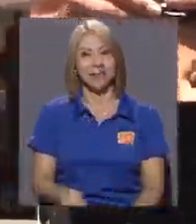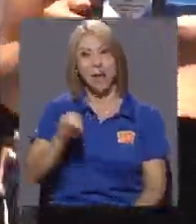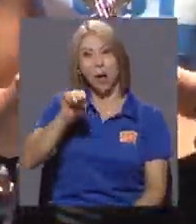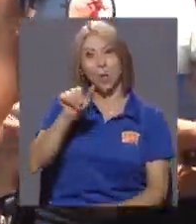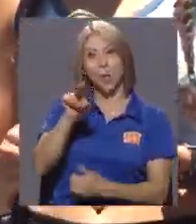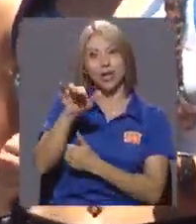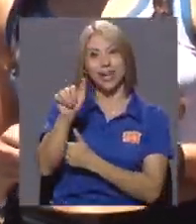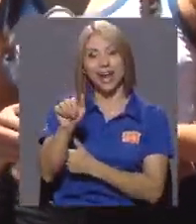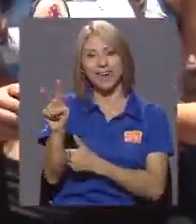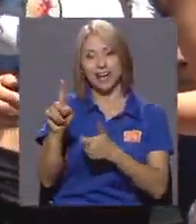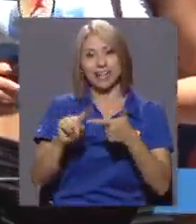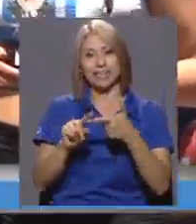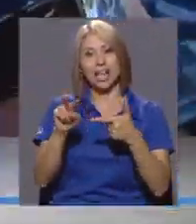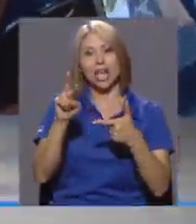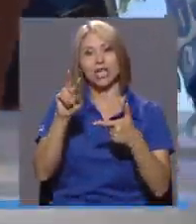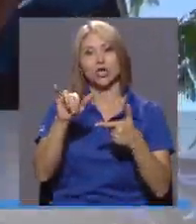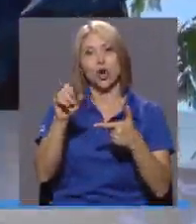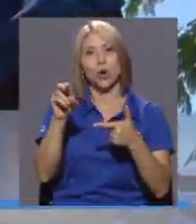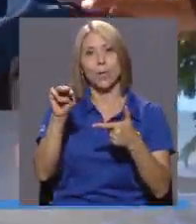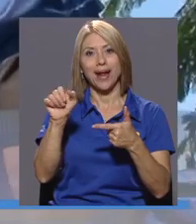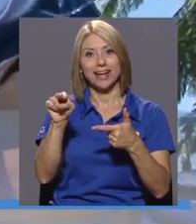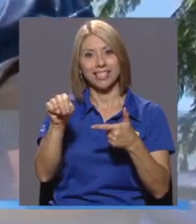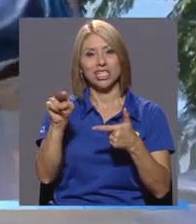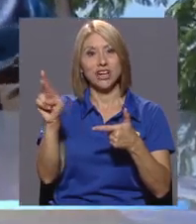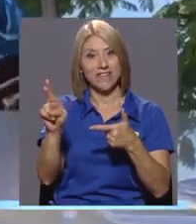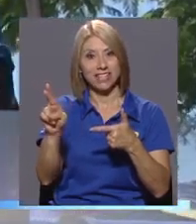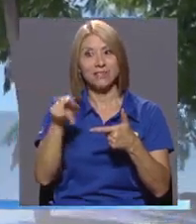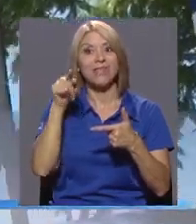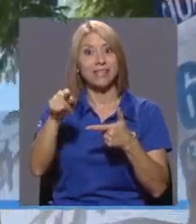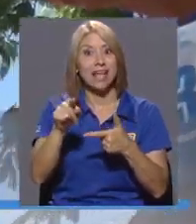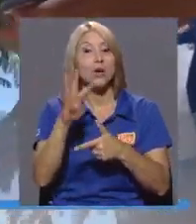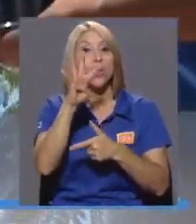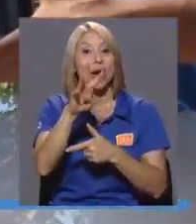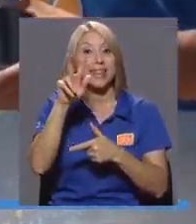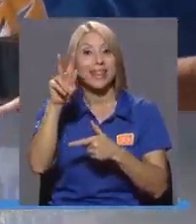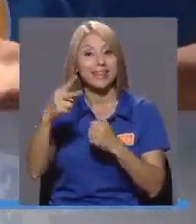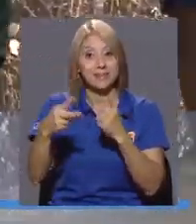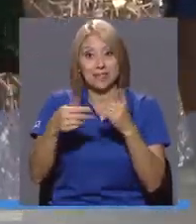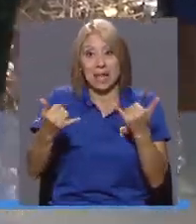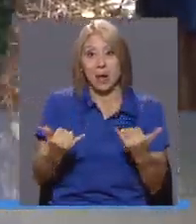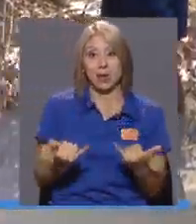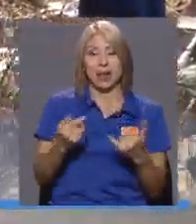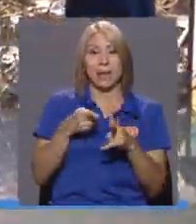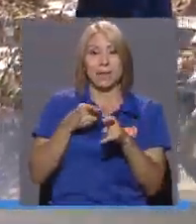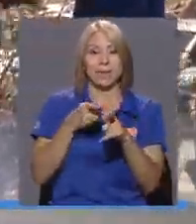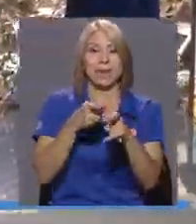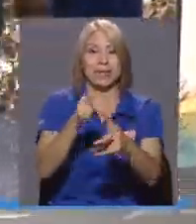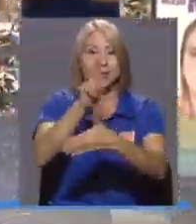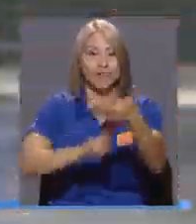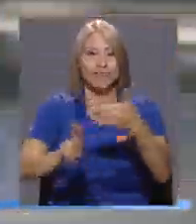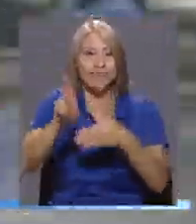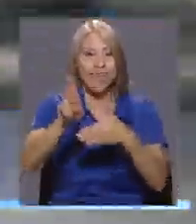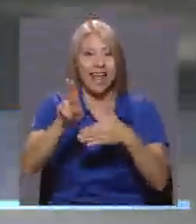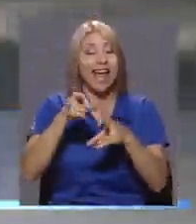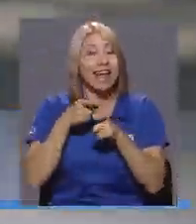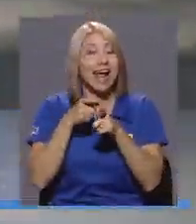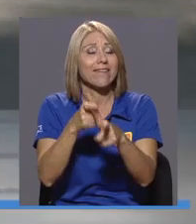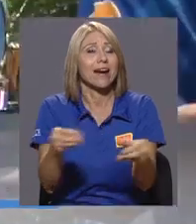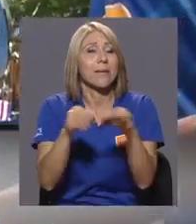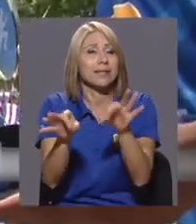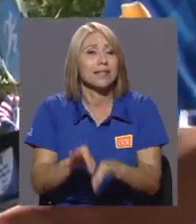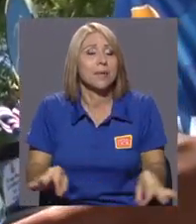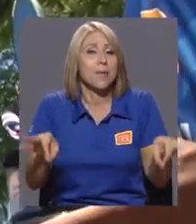Mónica Vargas y Jorman Rivas participaron de la edición número 43 de la Milla Universitaria, la carrera de distancia corta más